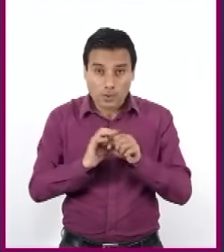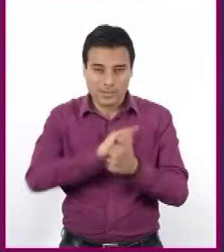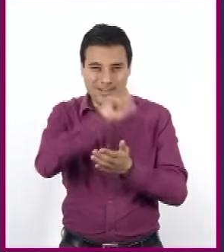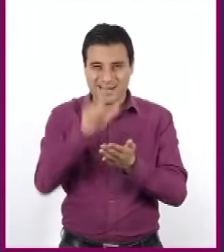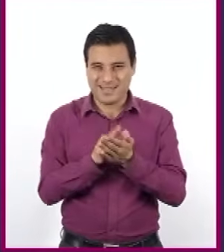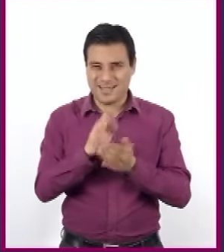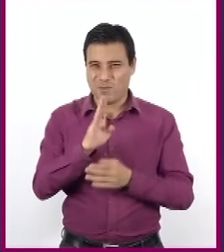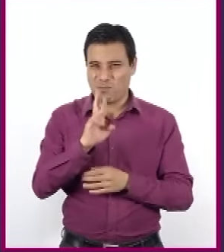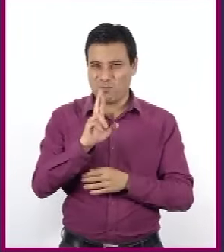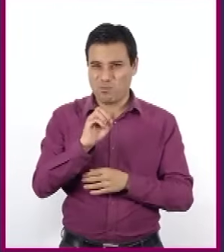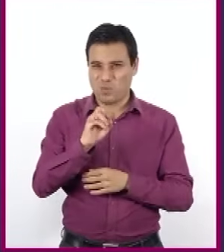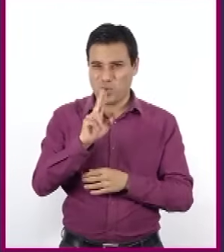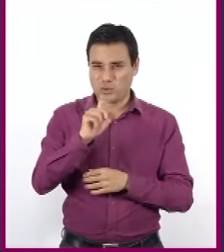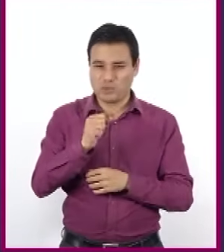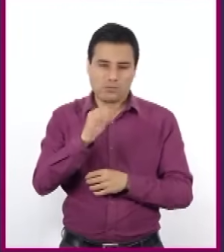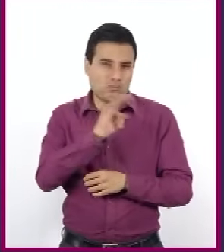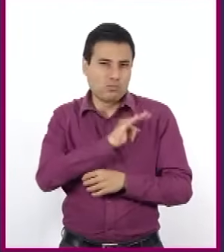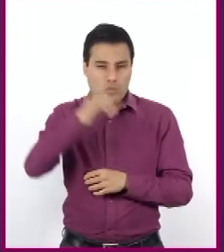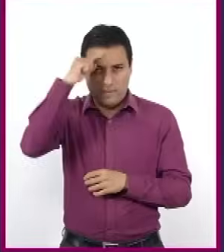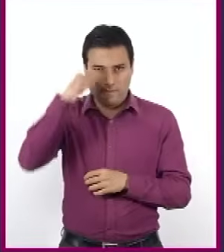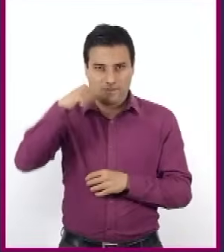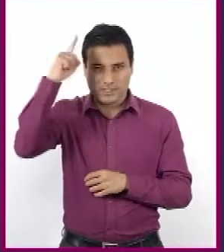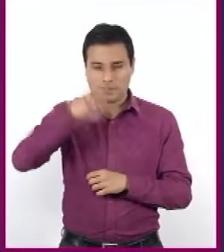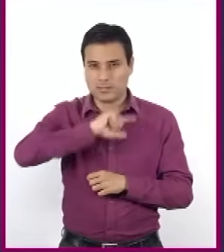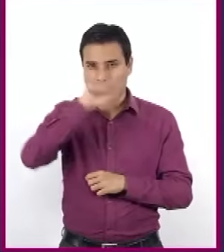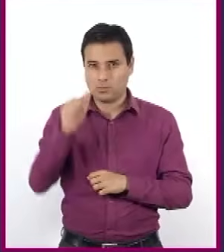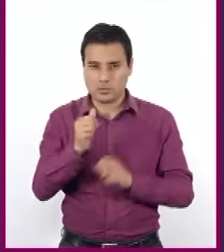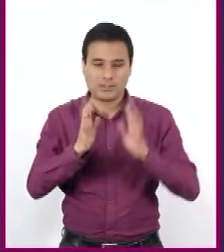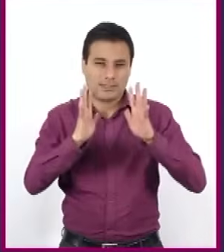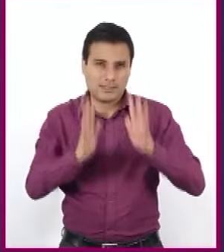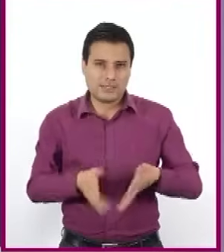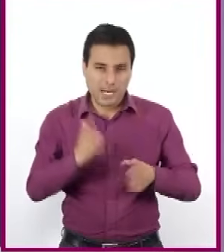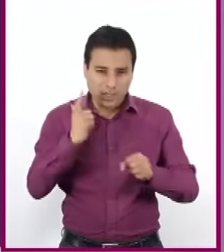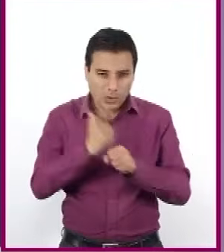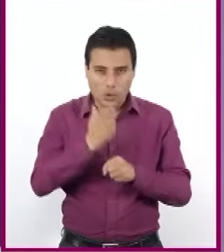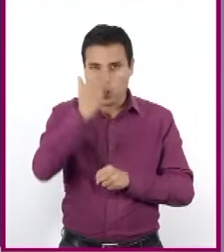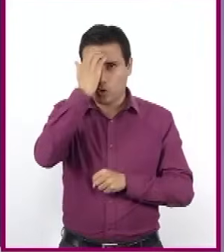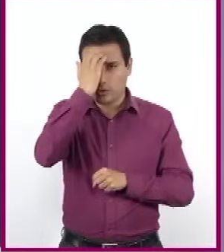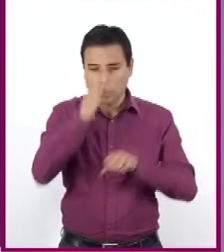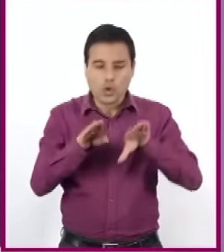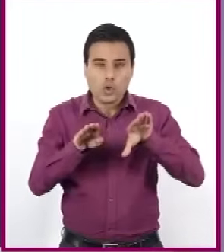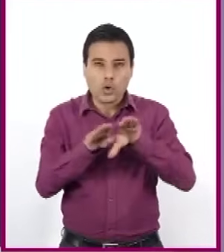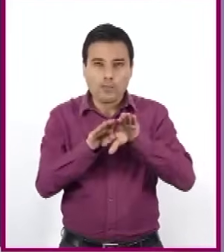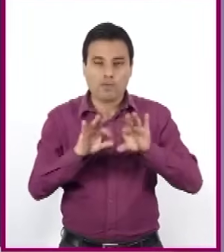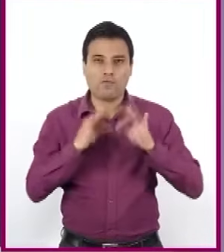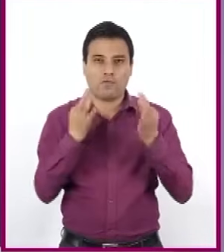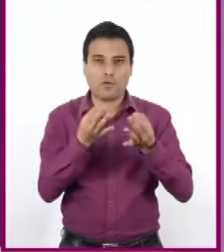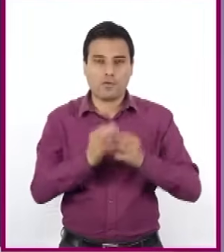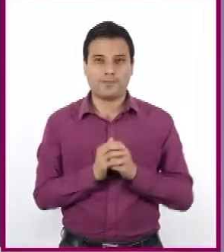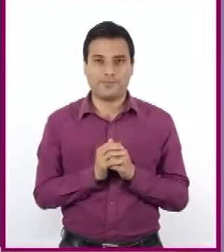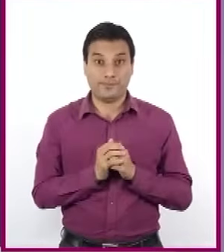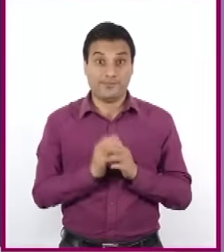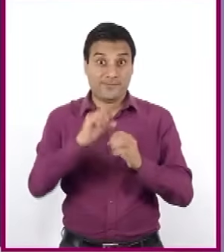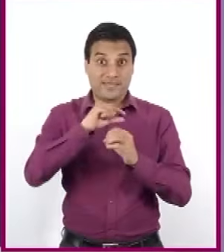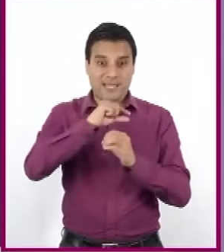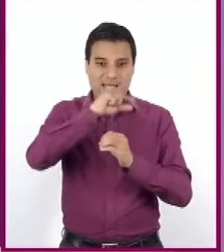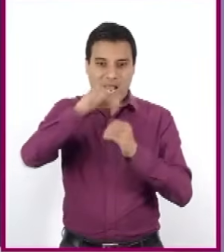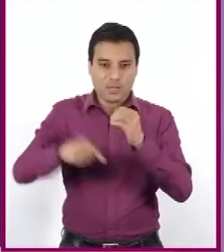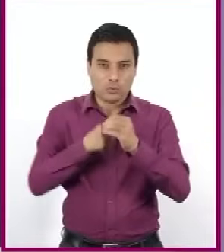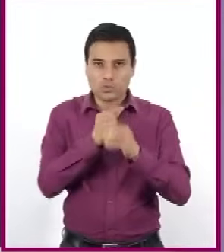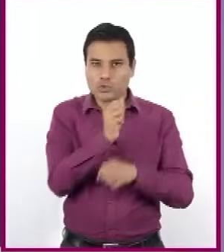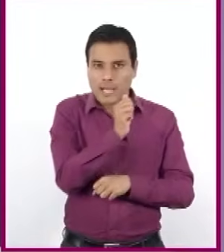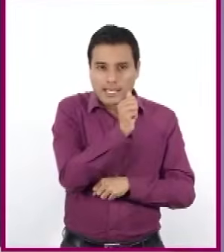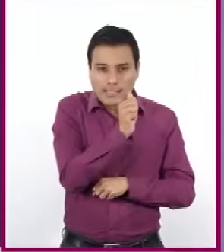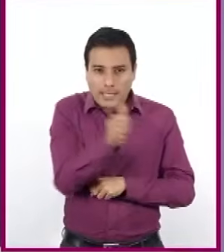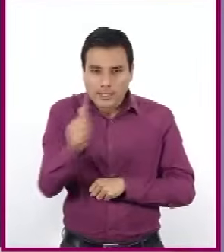Proust, resulta sencillo encontrar la fórmula de los compuestos, es decir, saber cuántos átomos de cada elemento forman